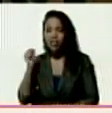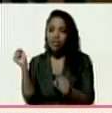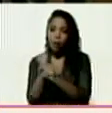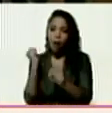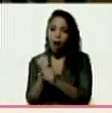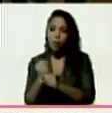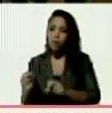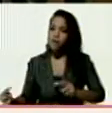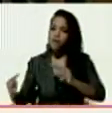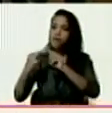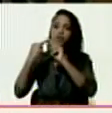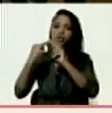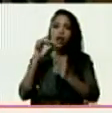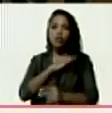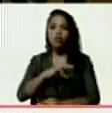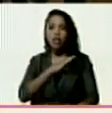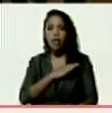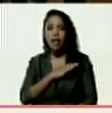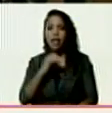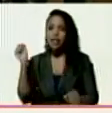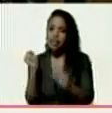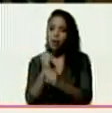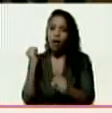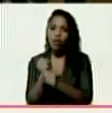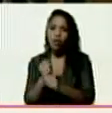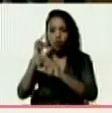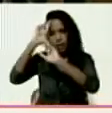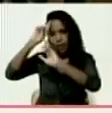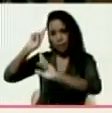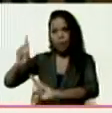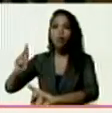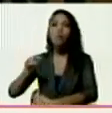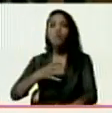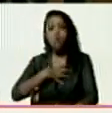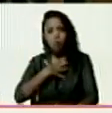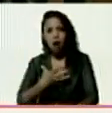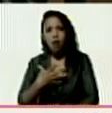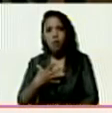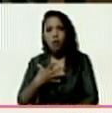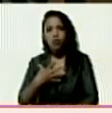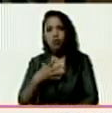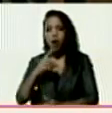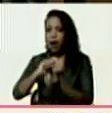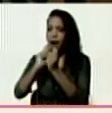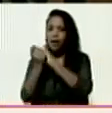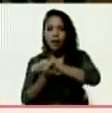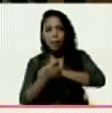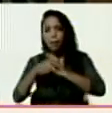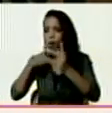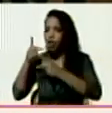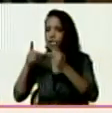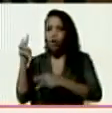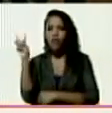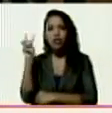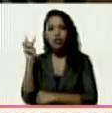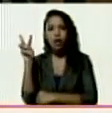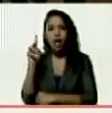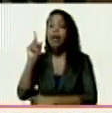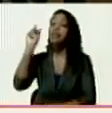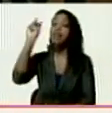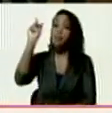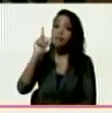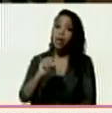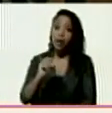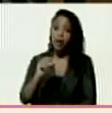reencontrarnos como sociedad. Estamos trabajando para que con respeto podamos nosotros lograr el cambio político en Venezuela, pero para que también